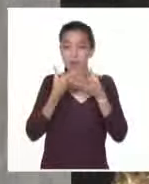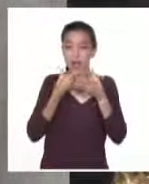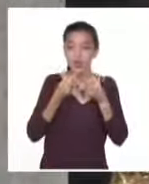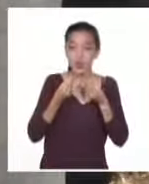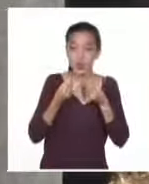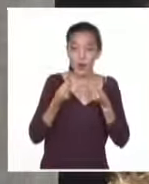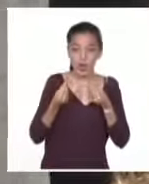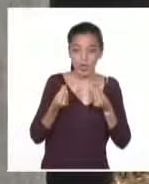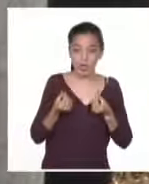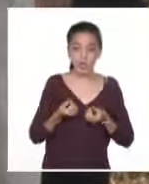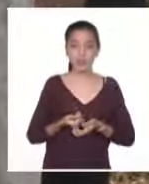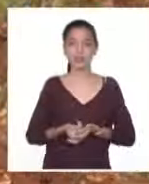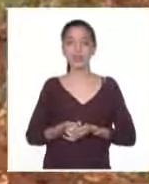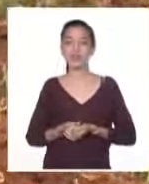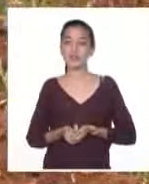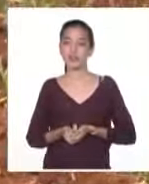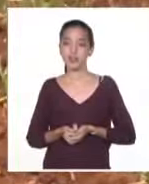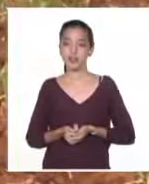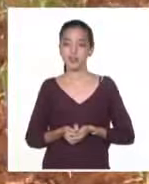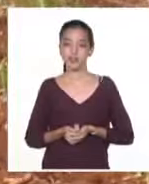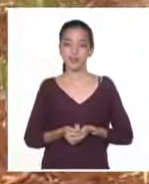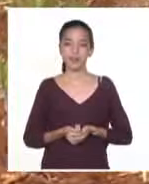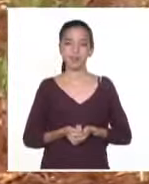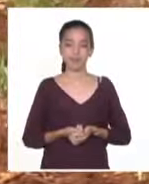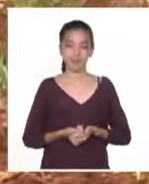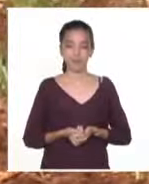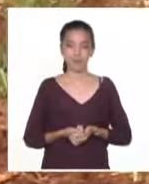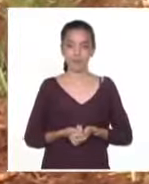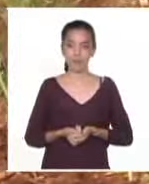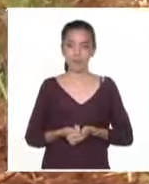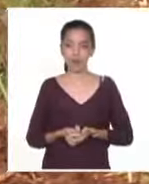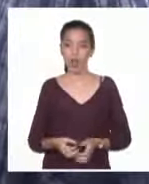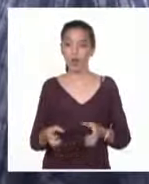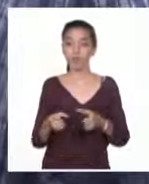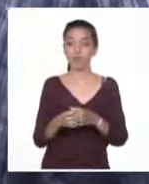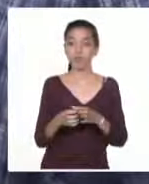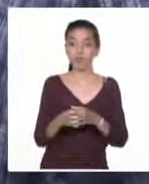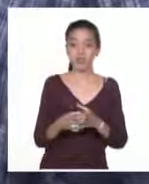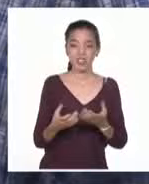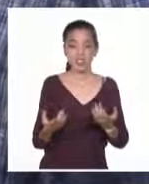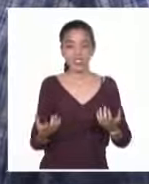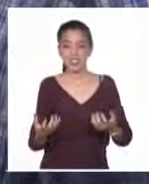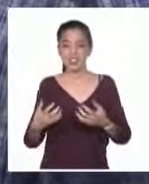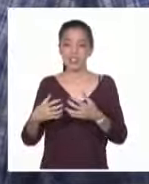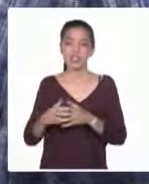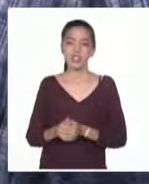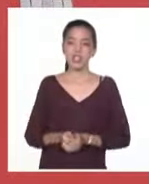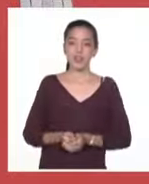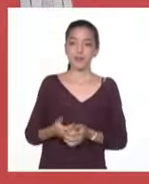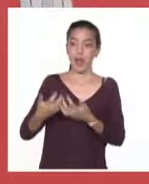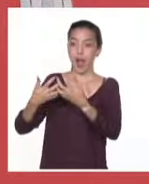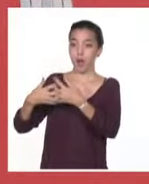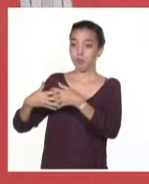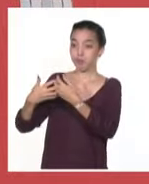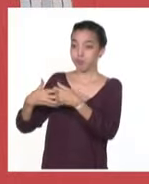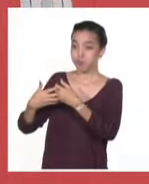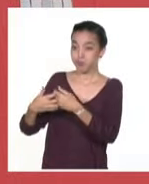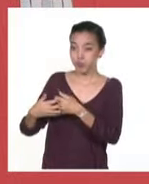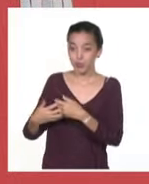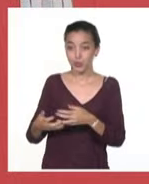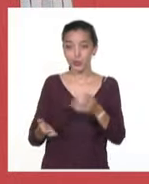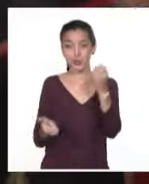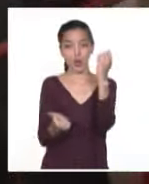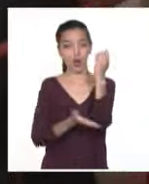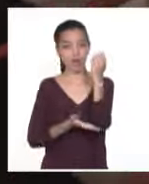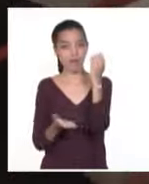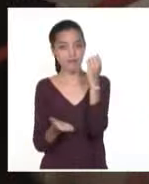Directivos de la agroindustria azucarera cubana constataron las buenas prácticas en la producción de caña y alimentos del central mayabequense Boris Luis Santa Coloma, con